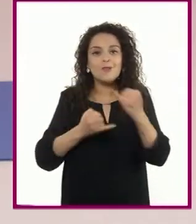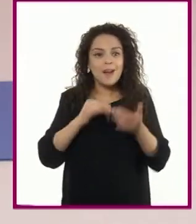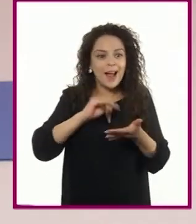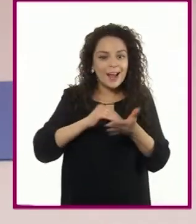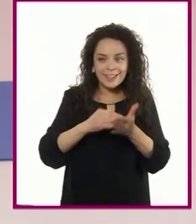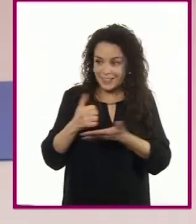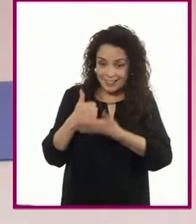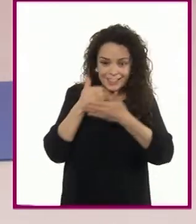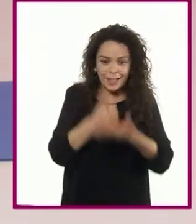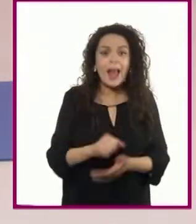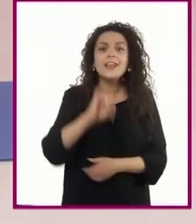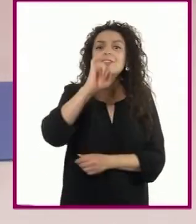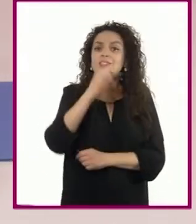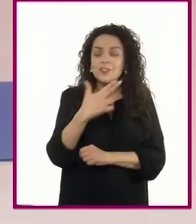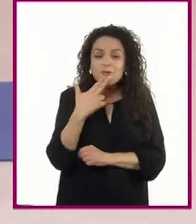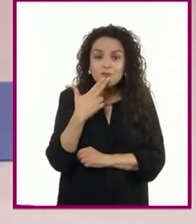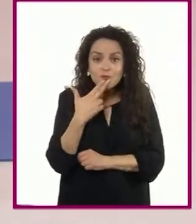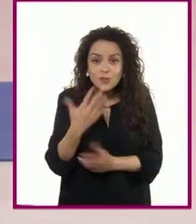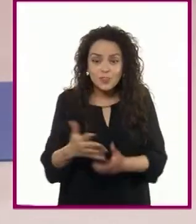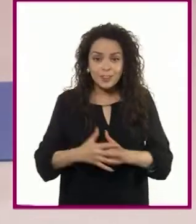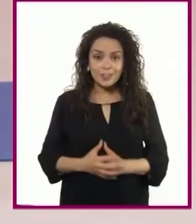funcionó.